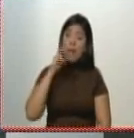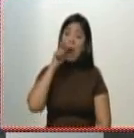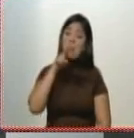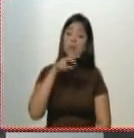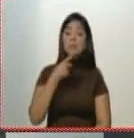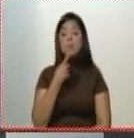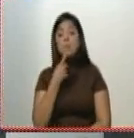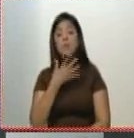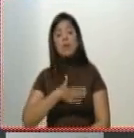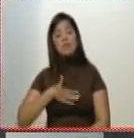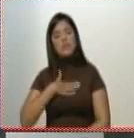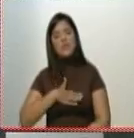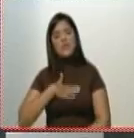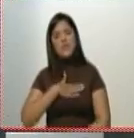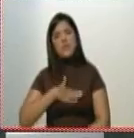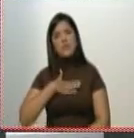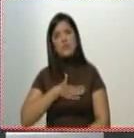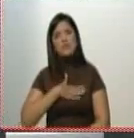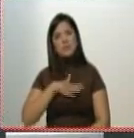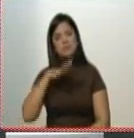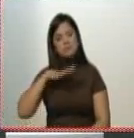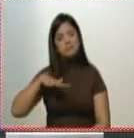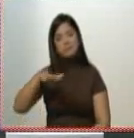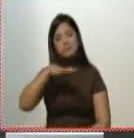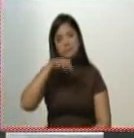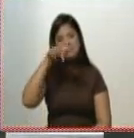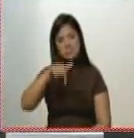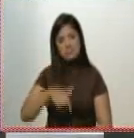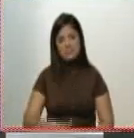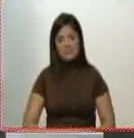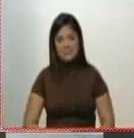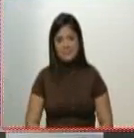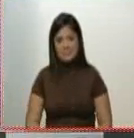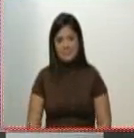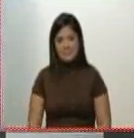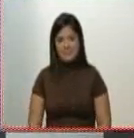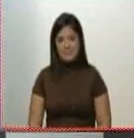de estos espacios.